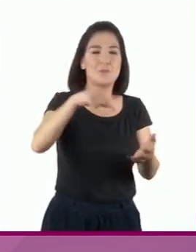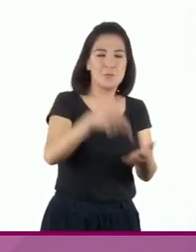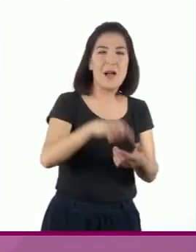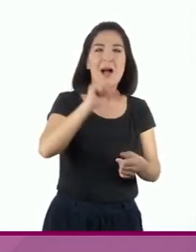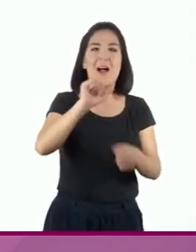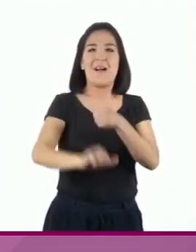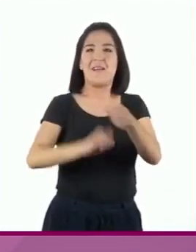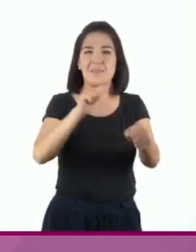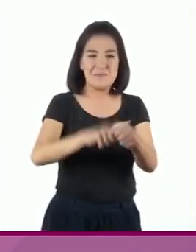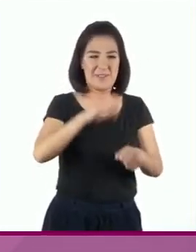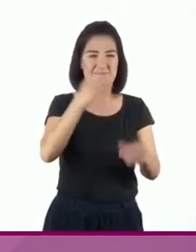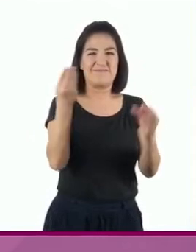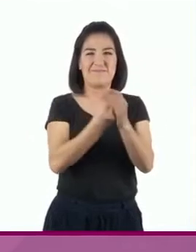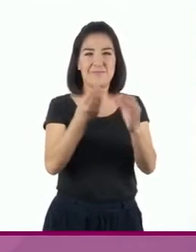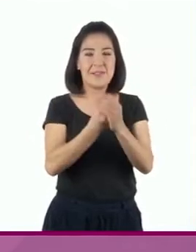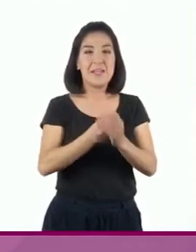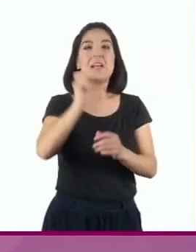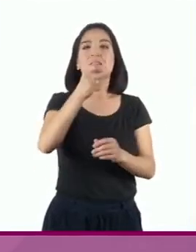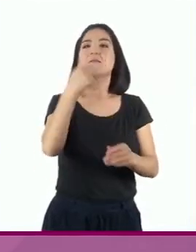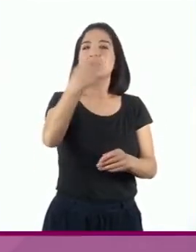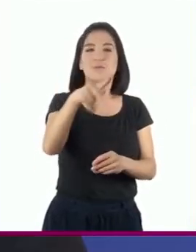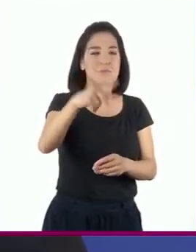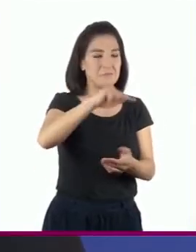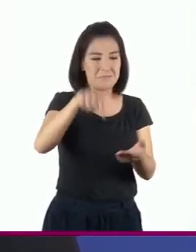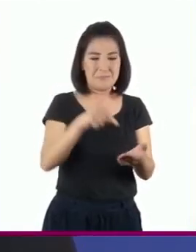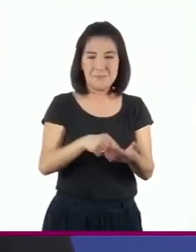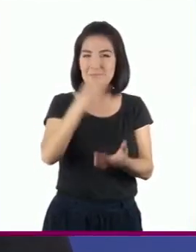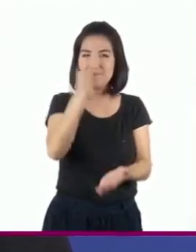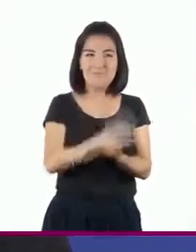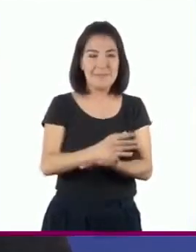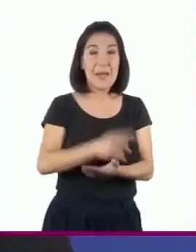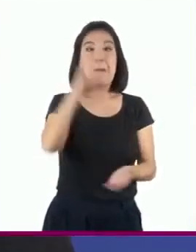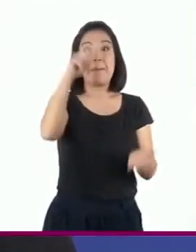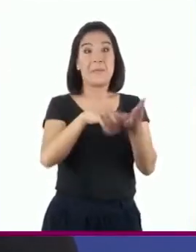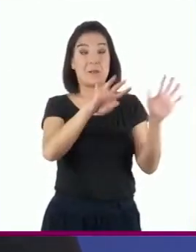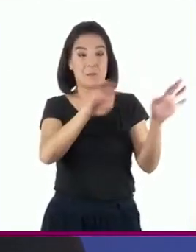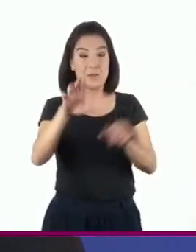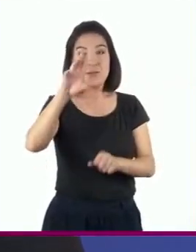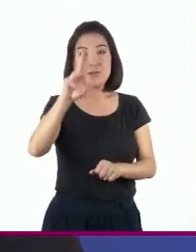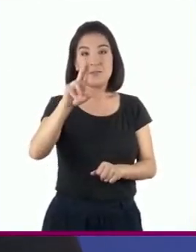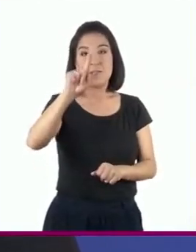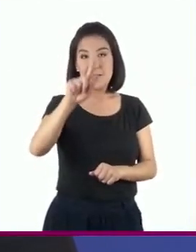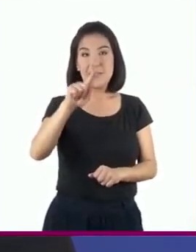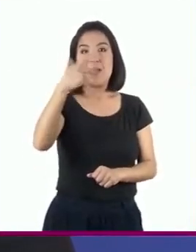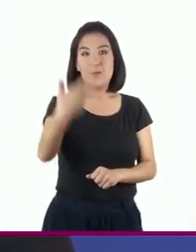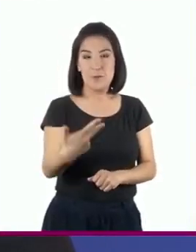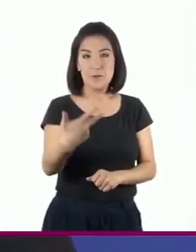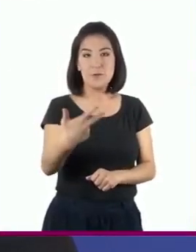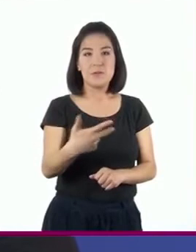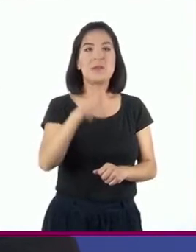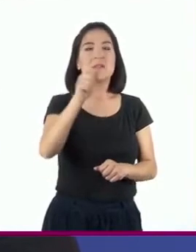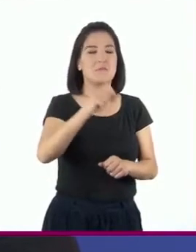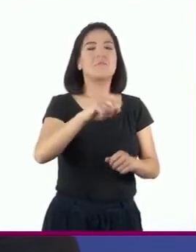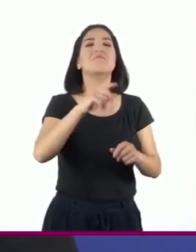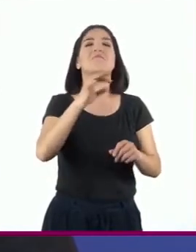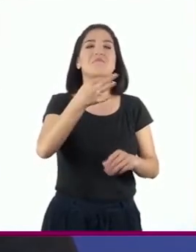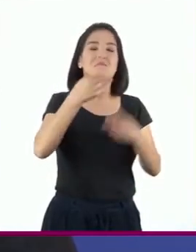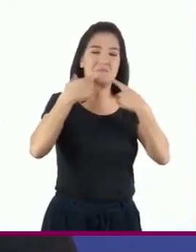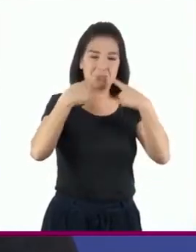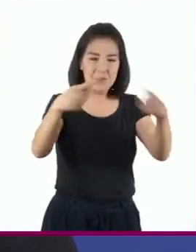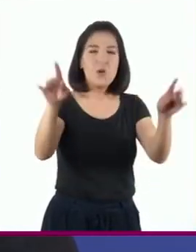decir, que solo habitan en un lugar determinado. En 1978 fueron declaradas Patrimonio de la